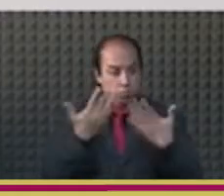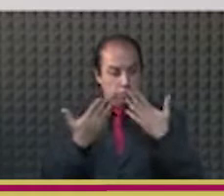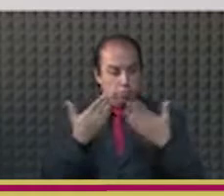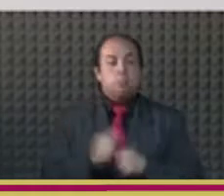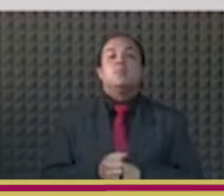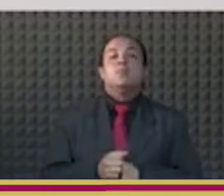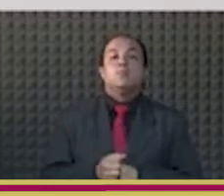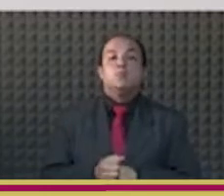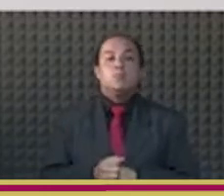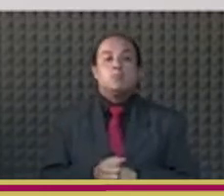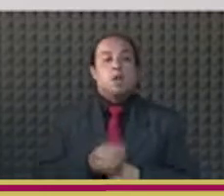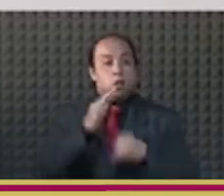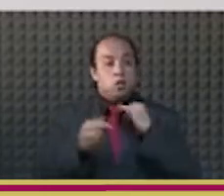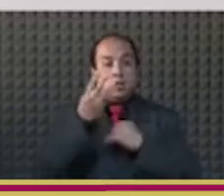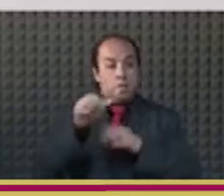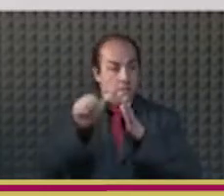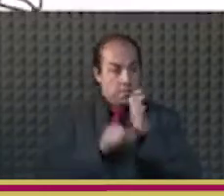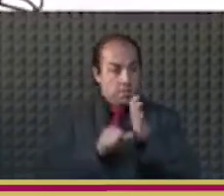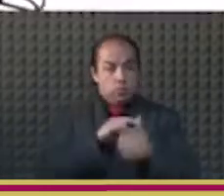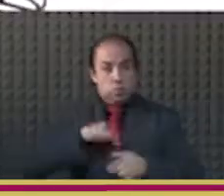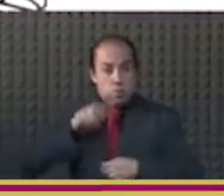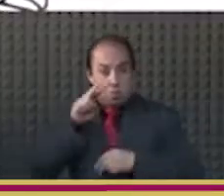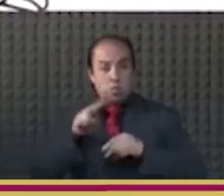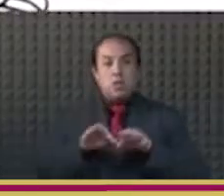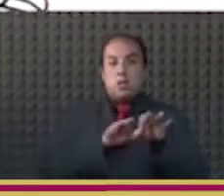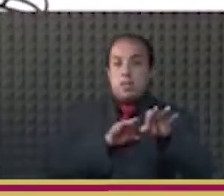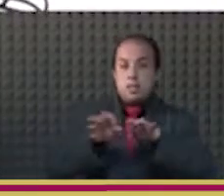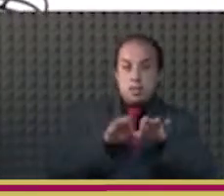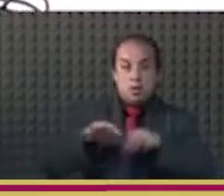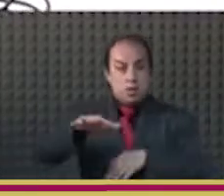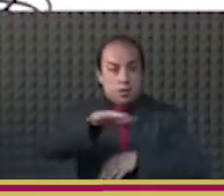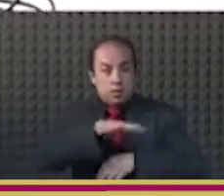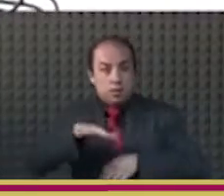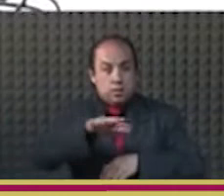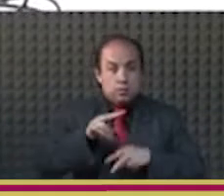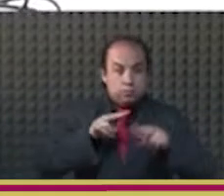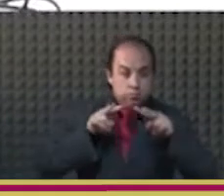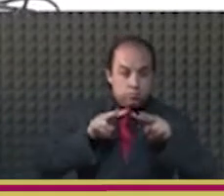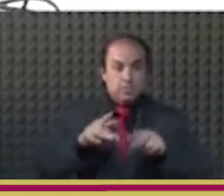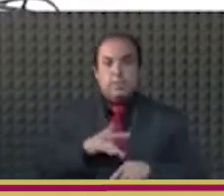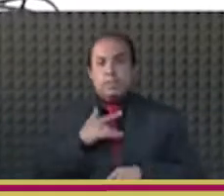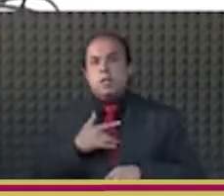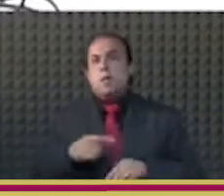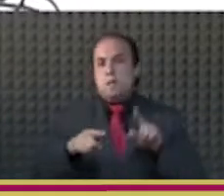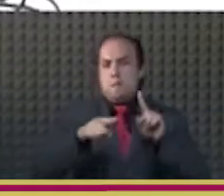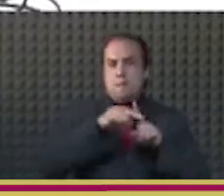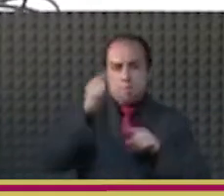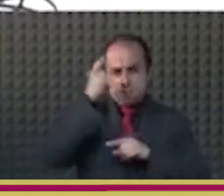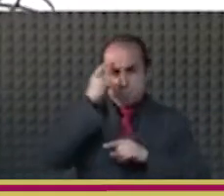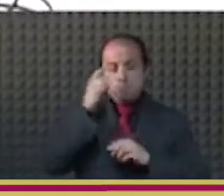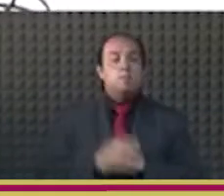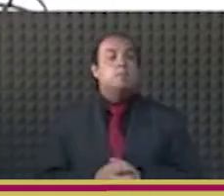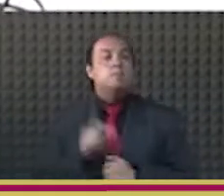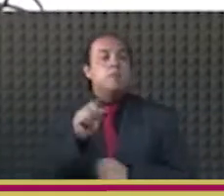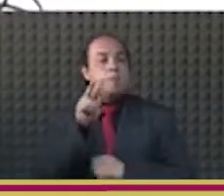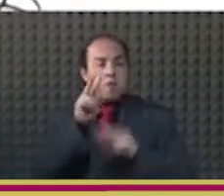tres últimos meses hemos visto un dinamismo en el mercado laboral que nos hace sentir muy optimistas. Observamos también